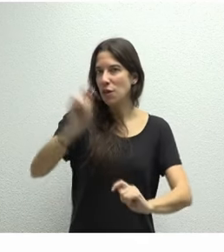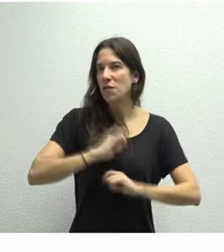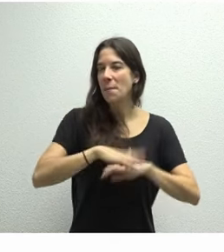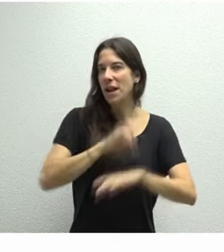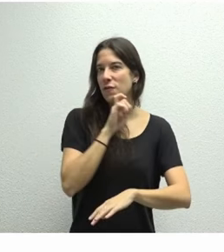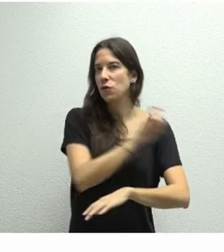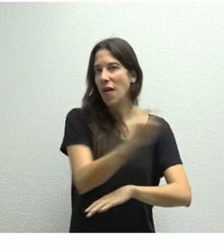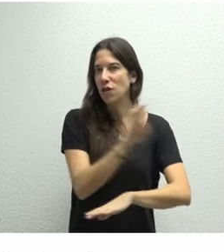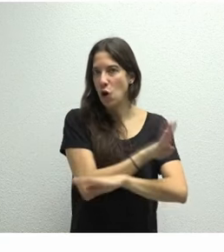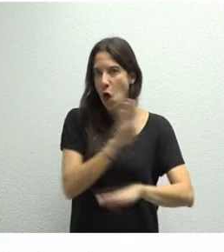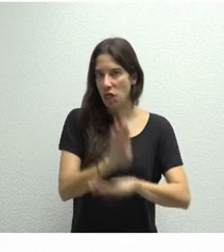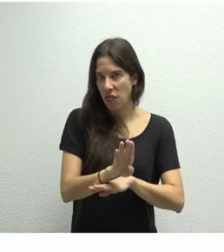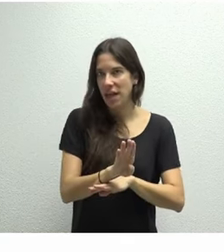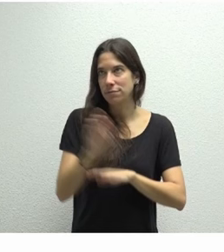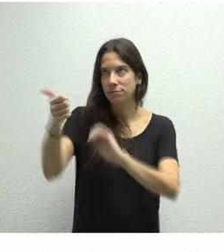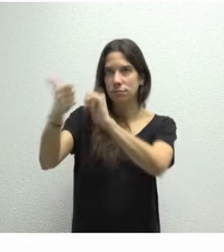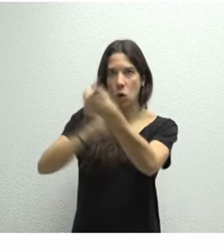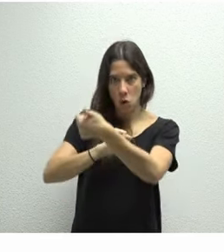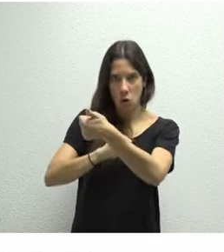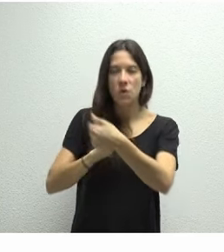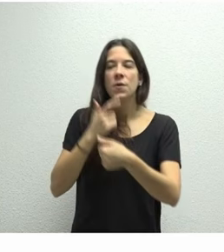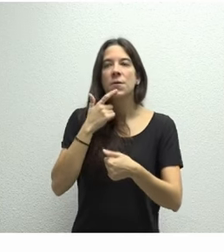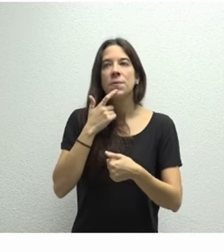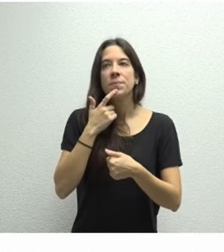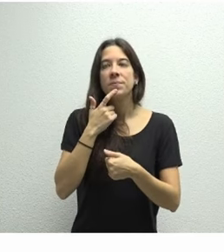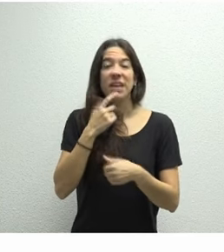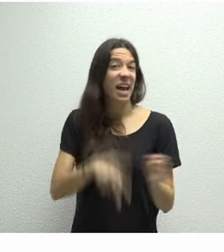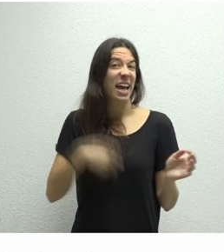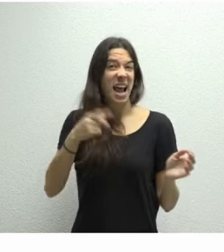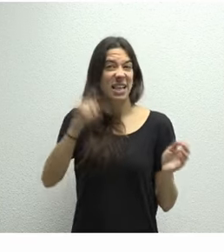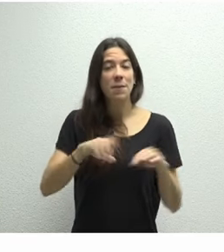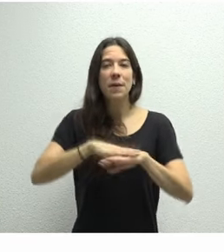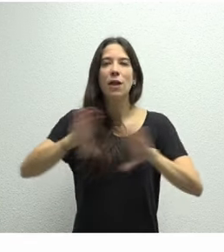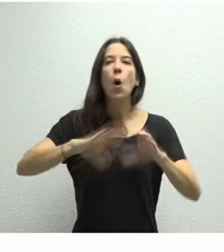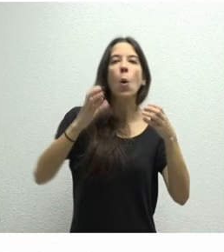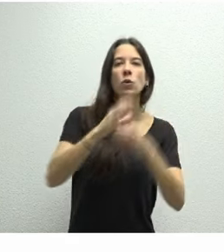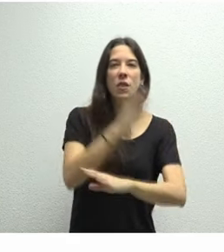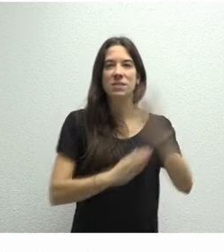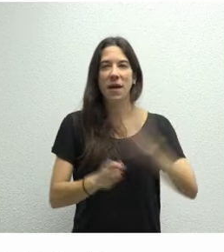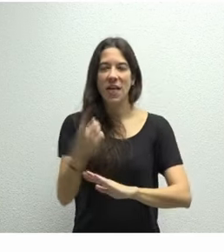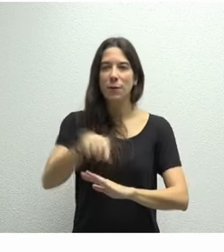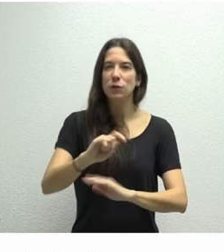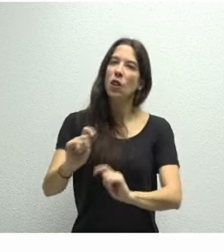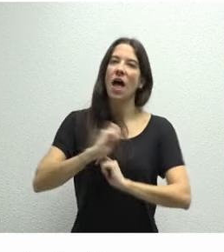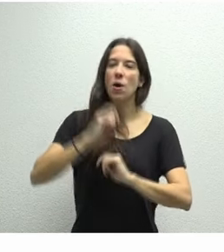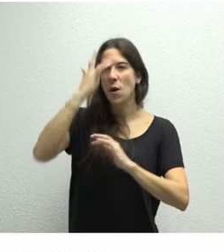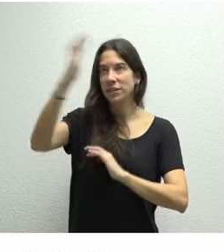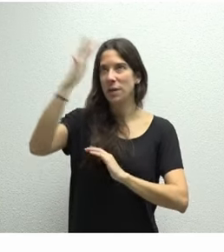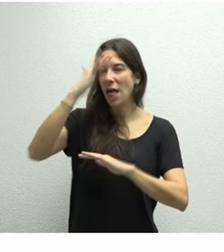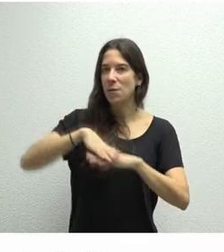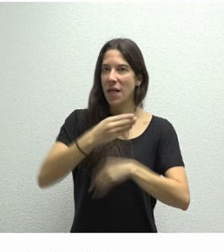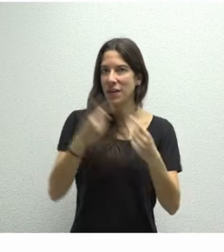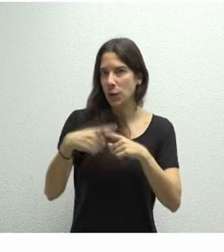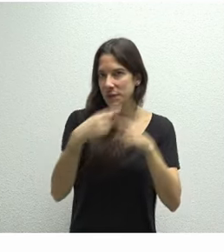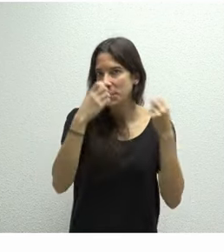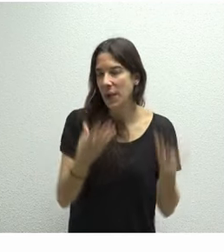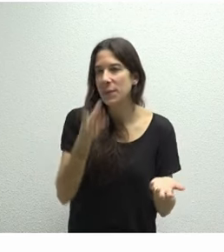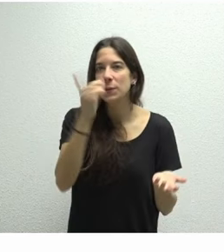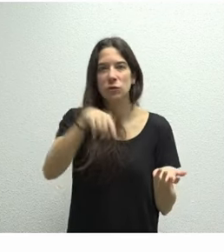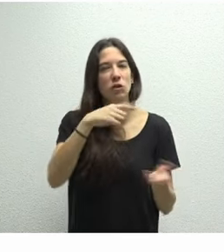11 en general inspiradora para el conjunto de la discapacidad que siempre habéis habido estar en en la